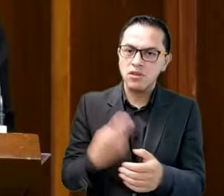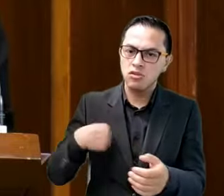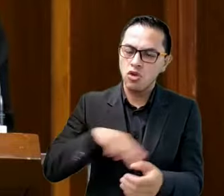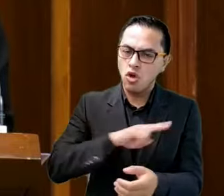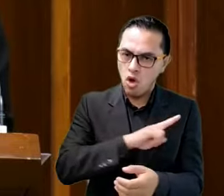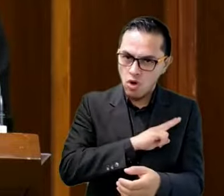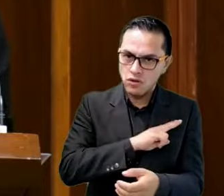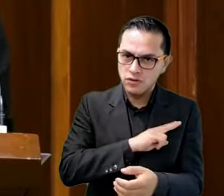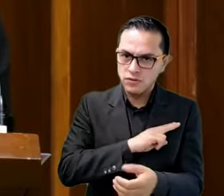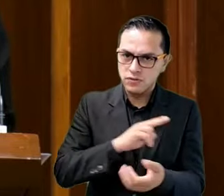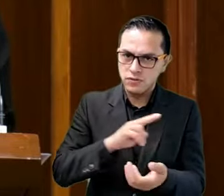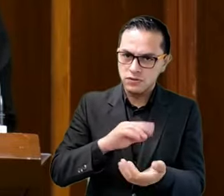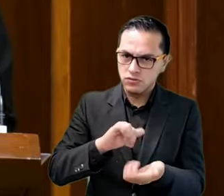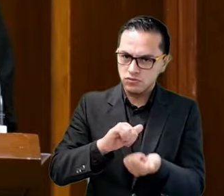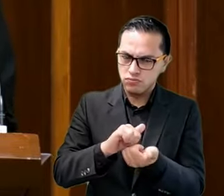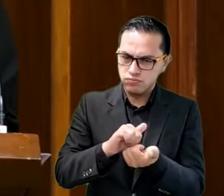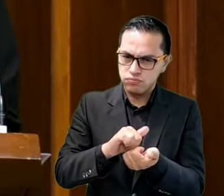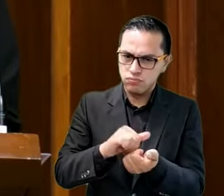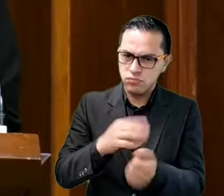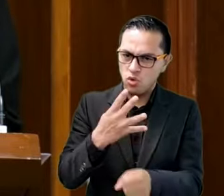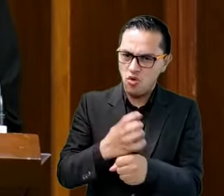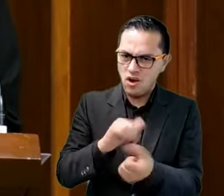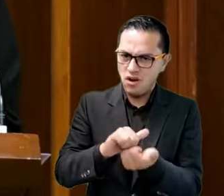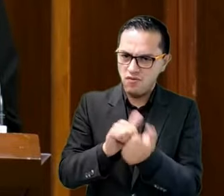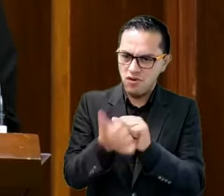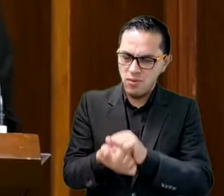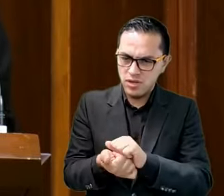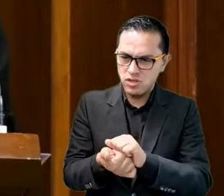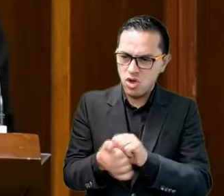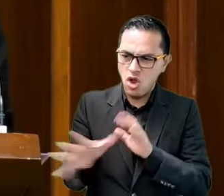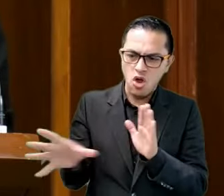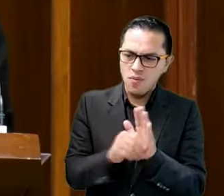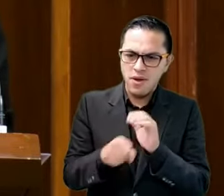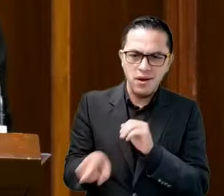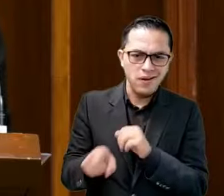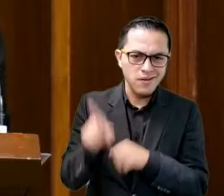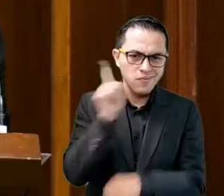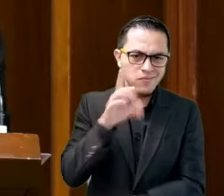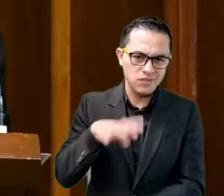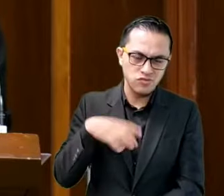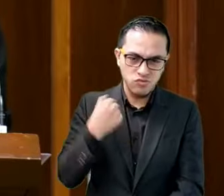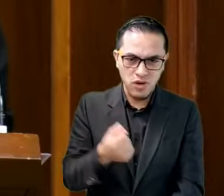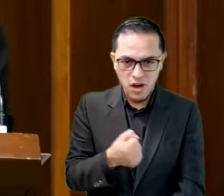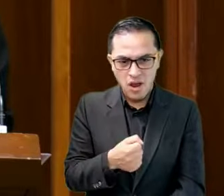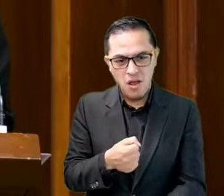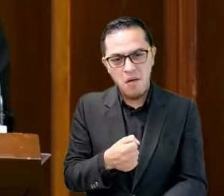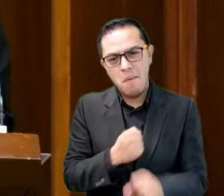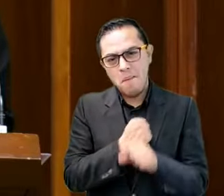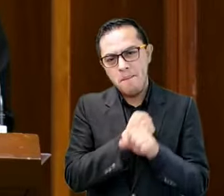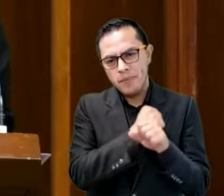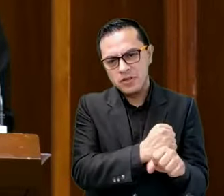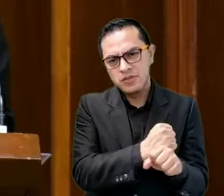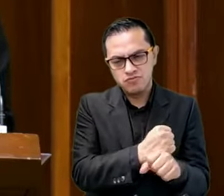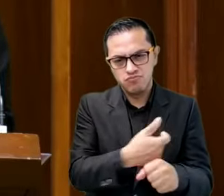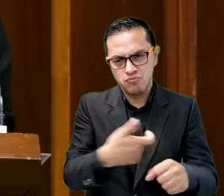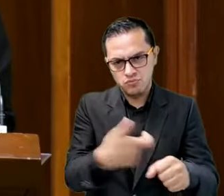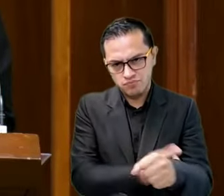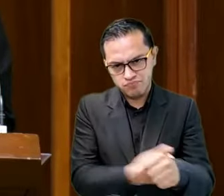está inspirado en su lucha el combate a la corrupción la